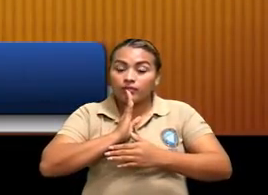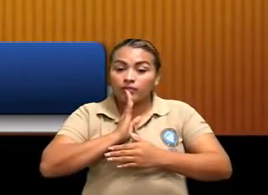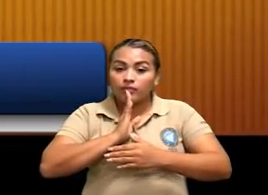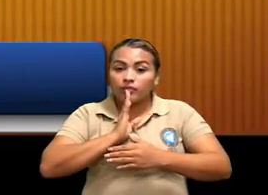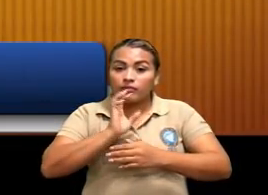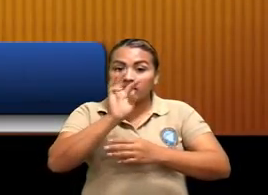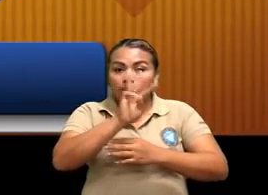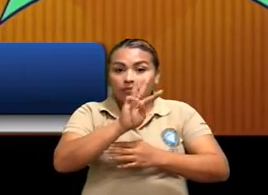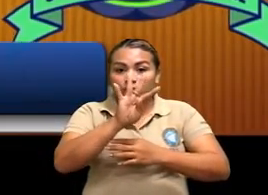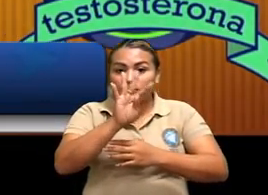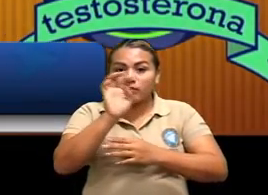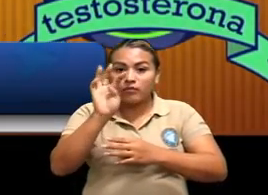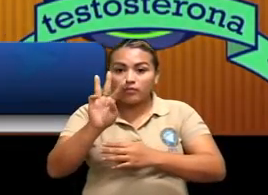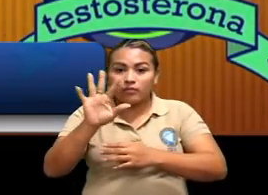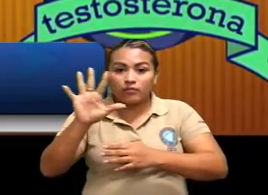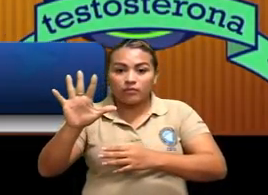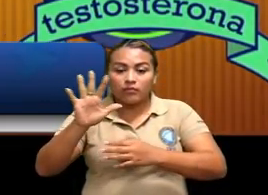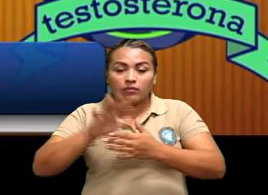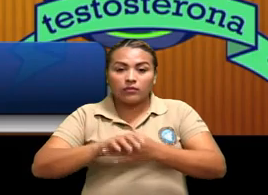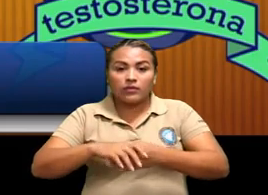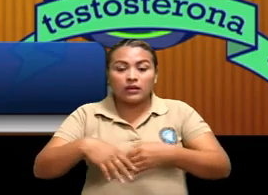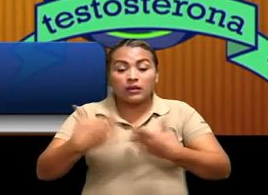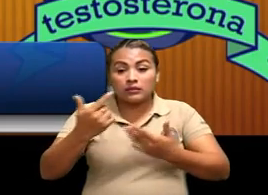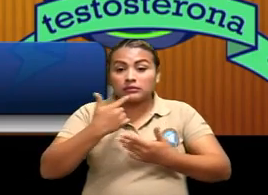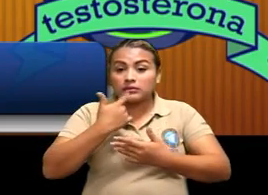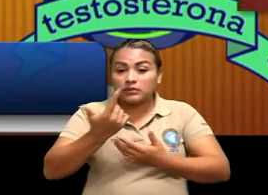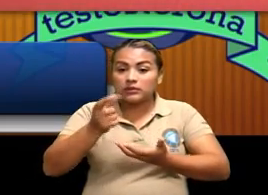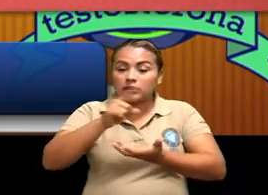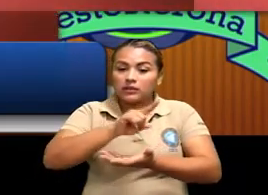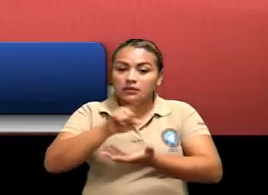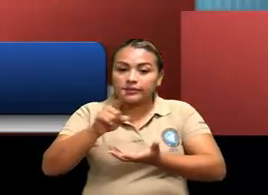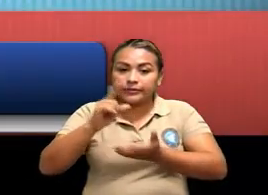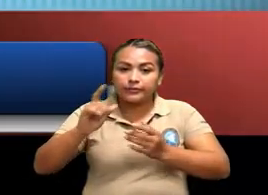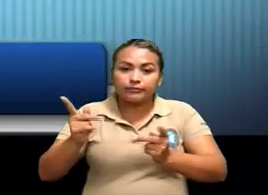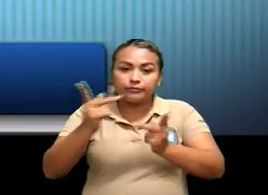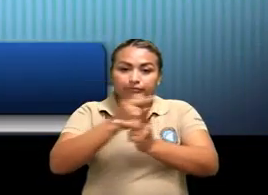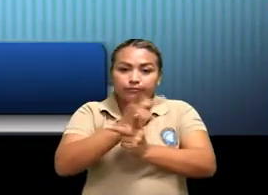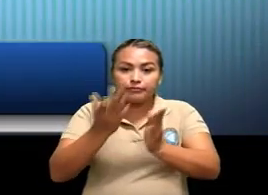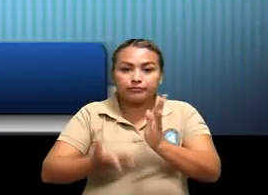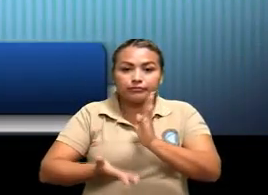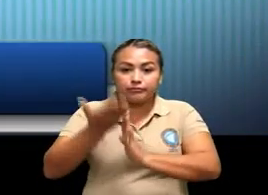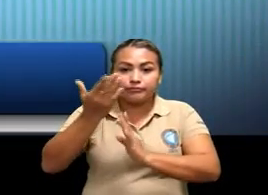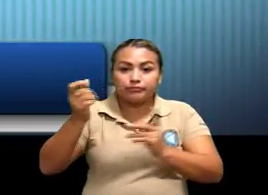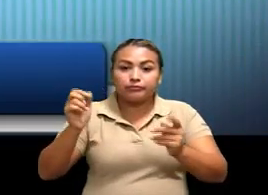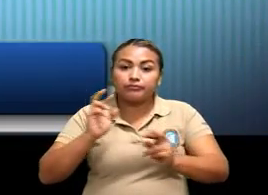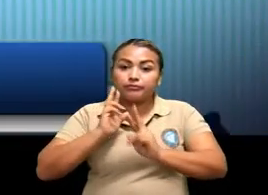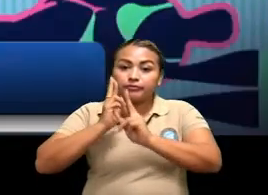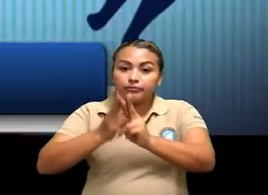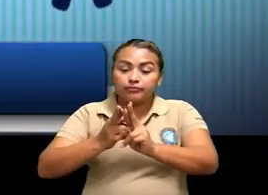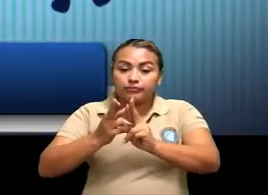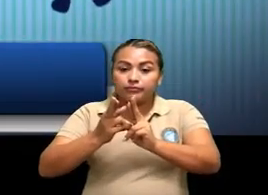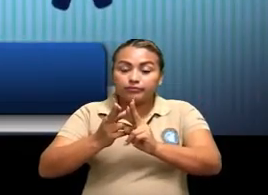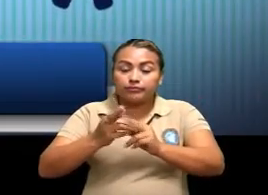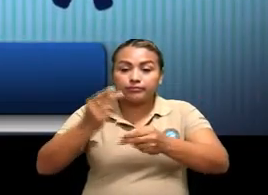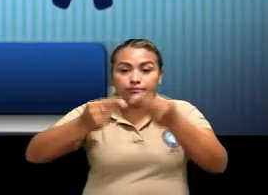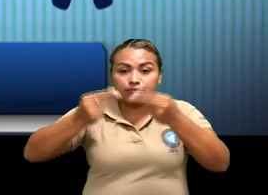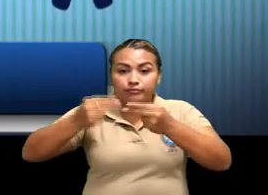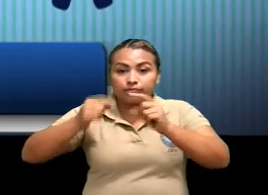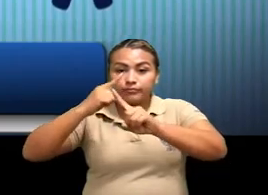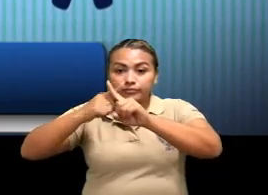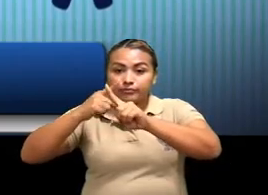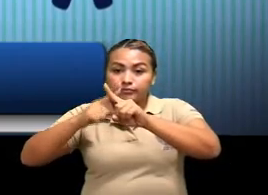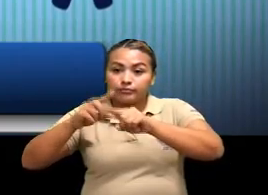34, 35, ¿a qué nos referimos? Al índice de masa corporal que nos da el resultado del peso entre la talla multiplicada